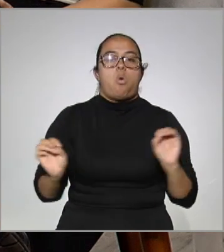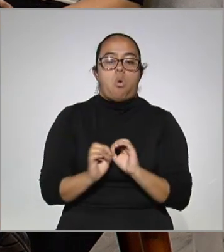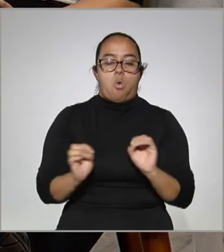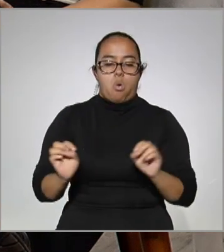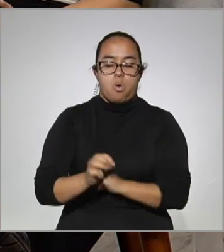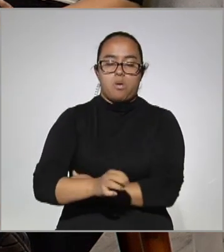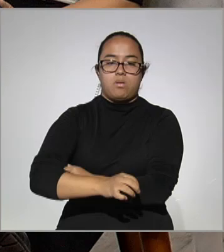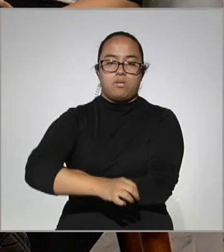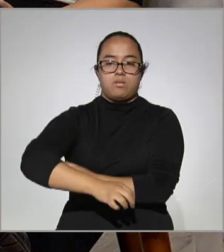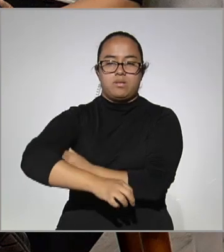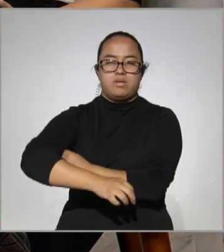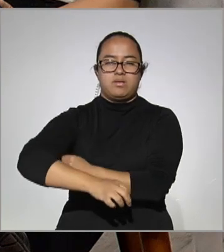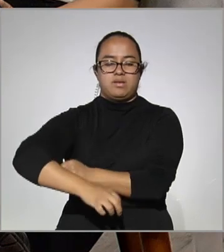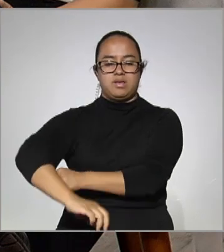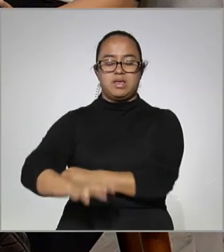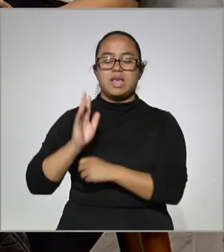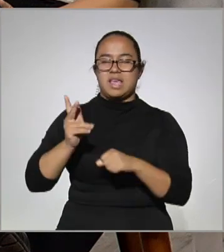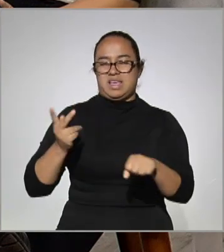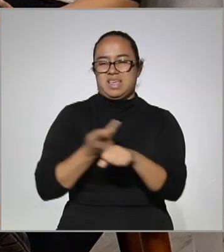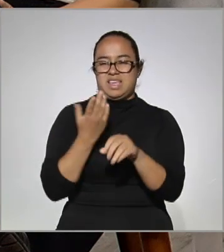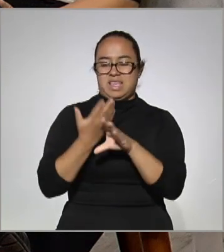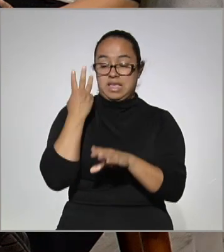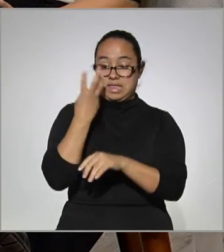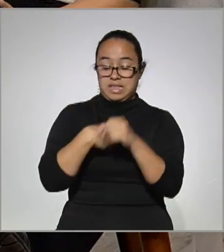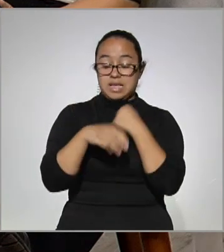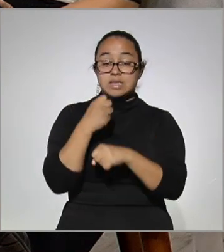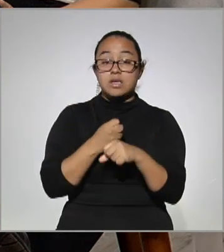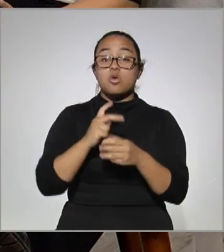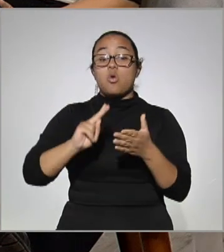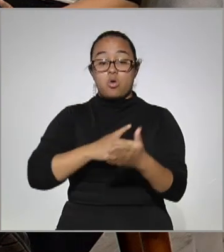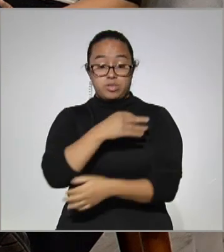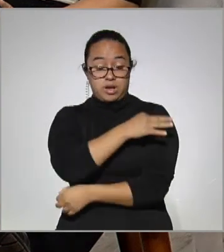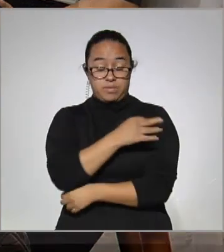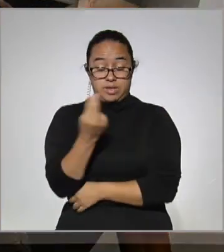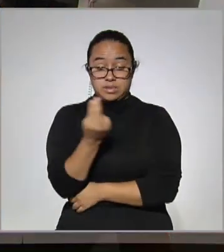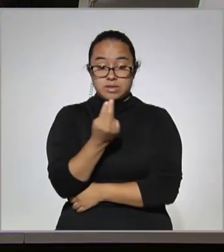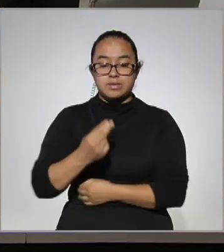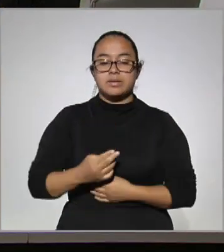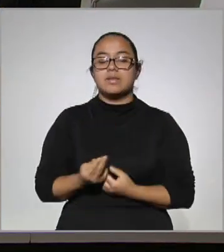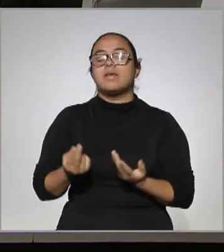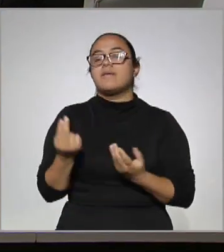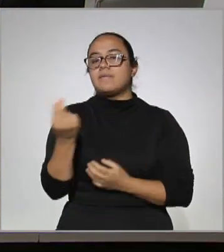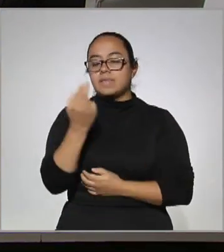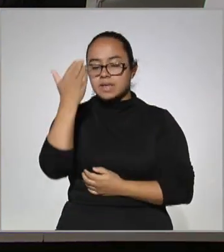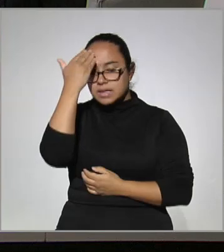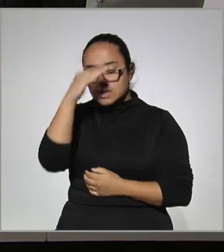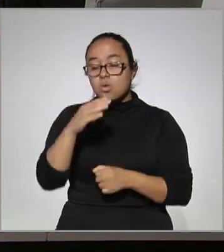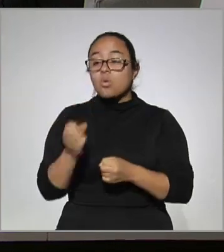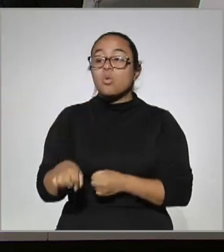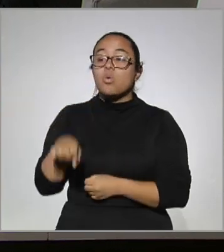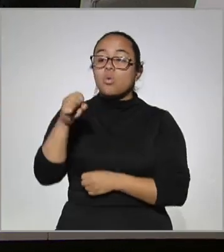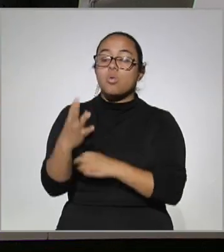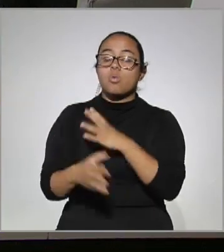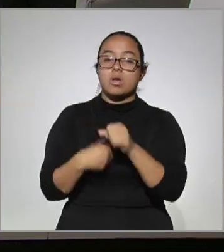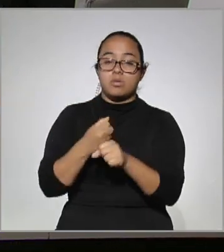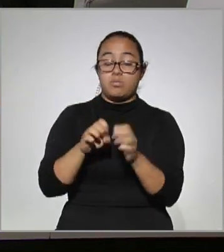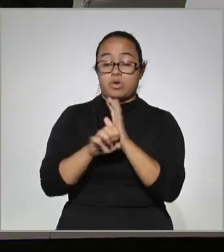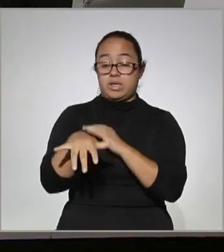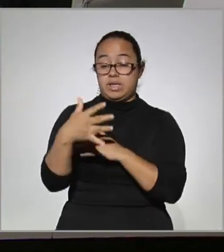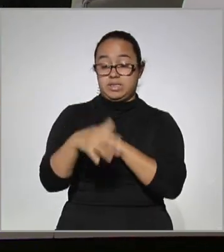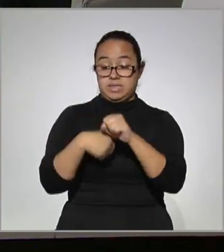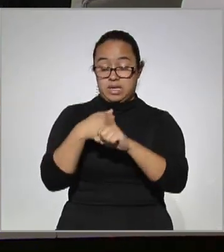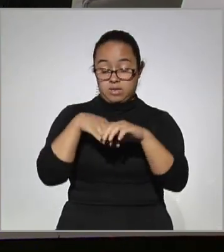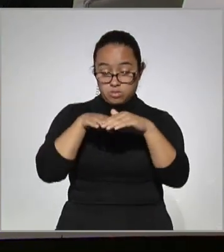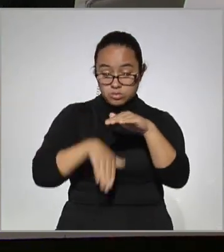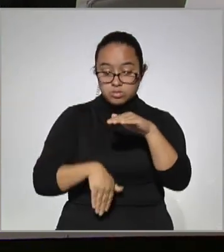Esto tiene 3 años, ¿todavía es viable que se la coloque? Tal vez sería bueno saber la edad, porque si tiene menos de 15 años